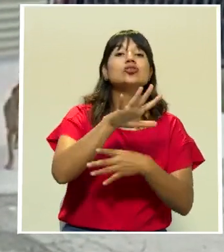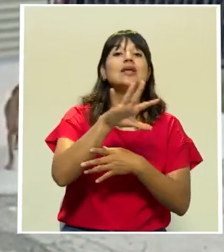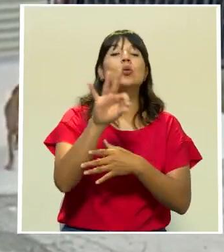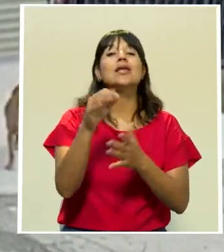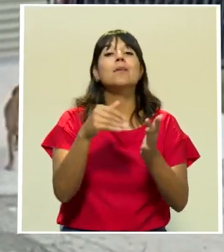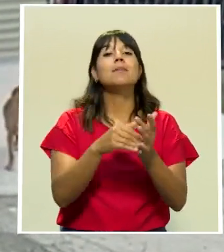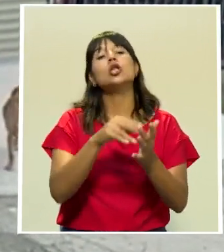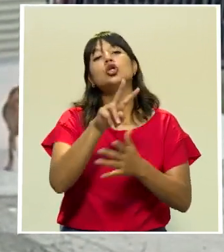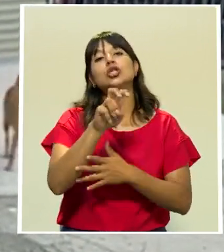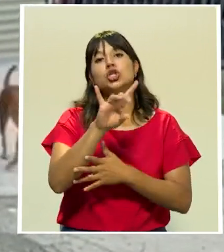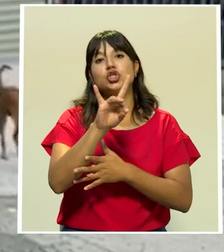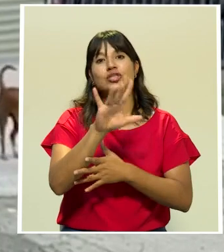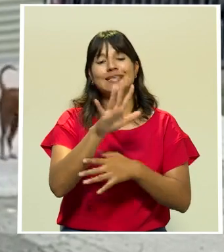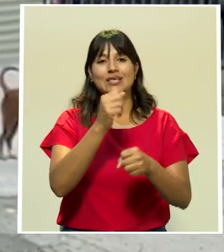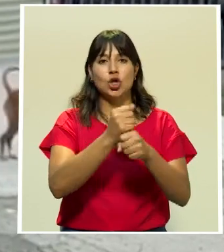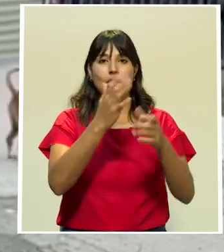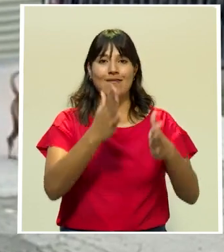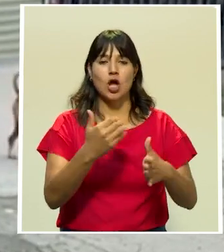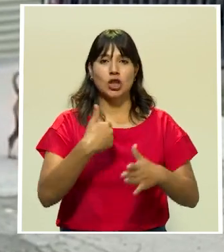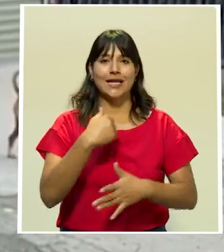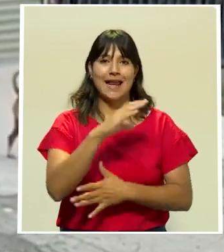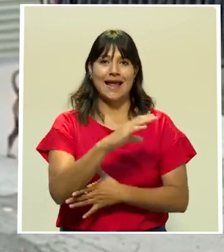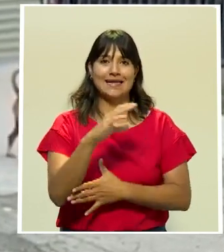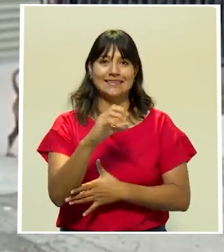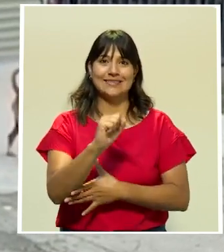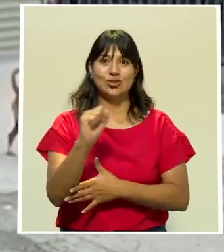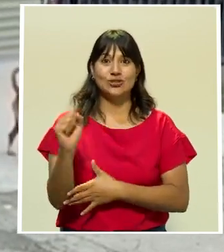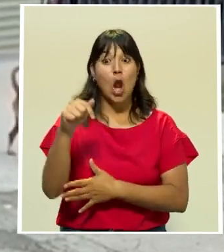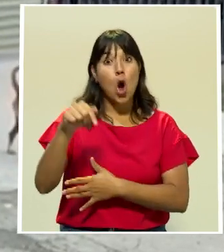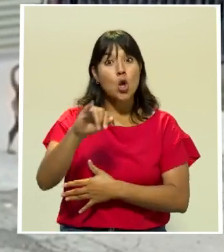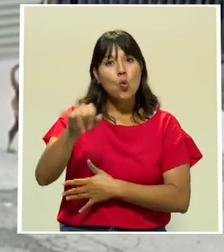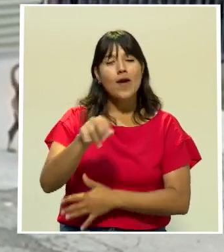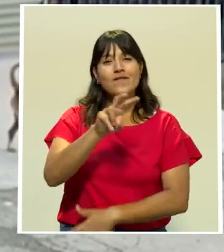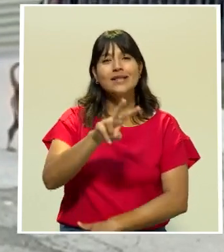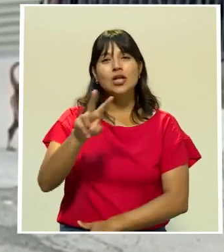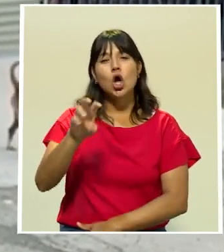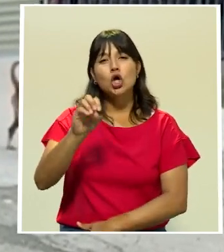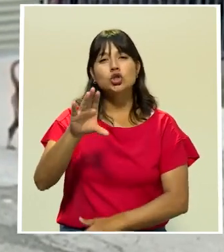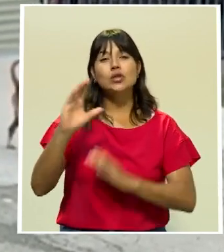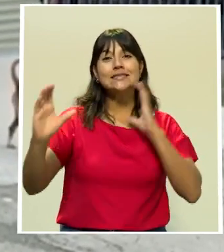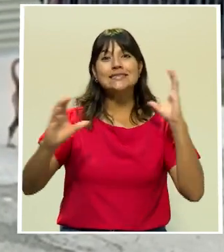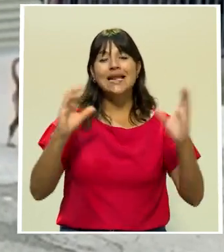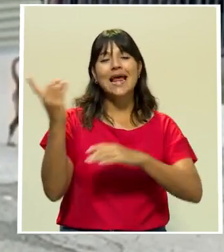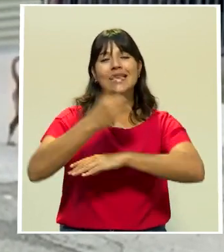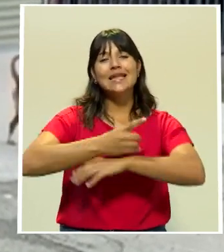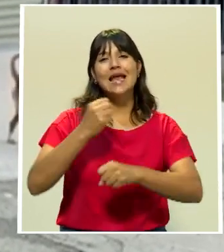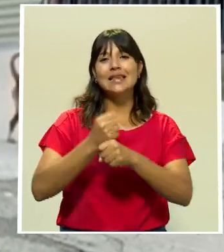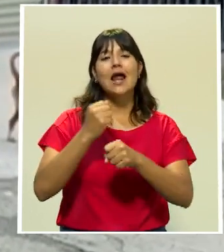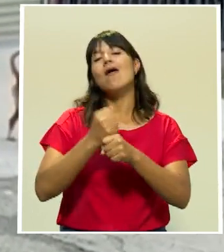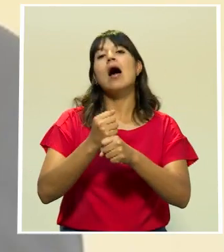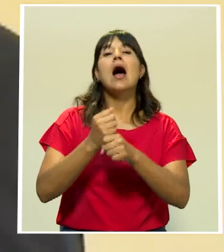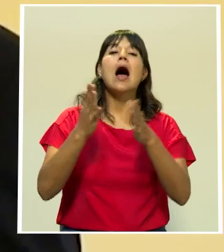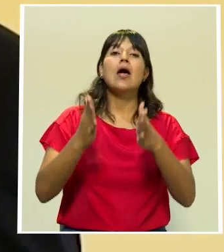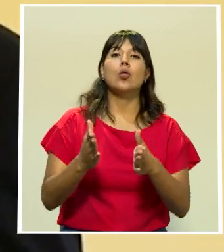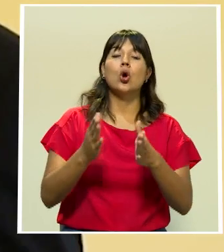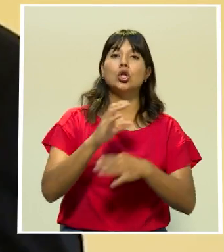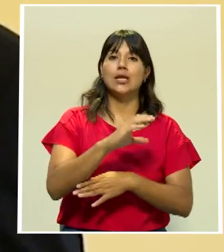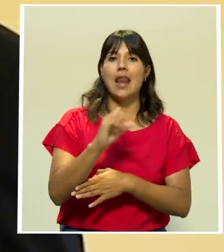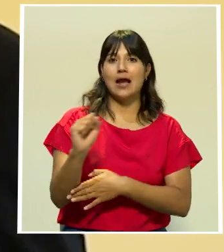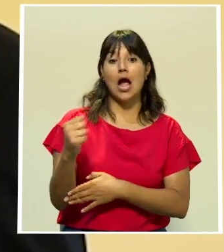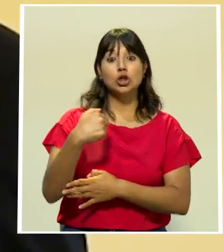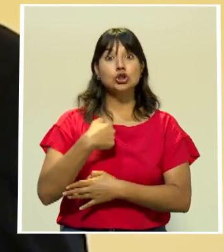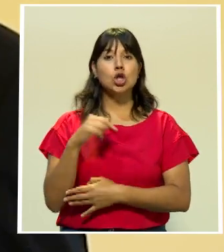59.285 trabajadores de la Caja que este jueves 22 de octubre celebran el Día del Trabajador de la Caja. Como